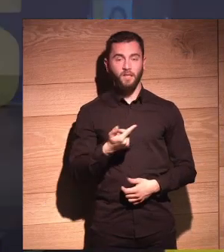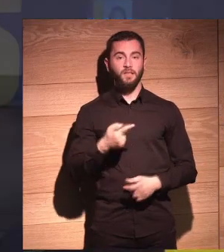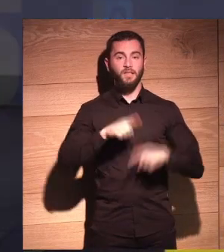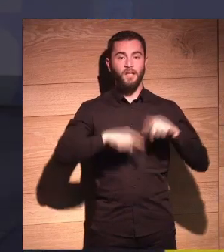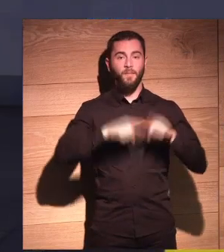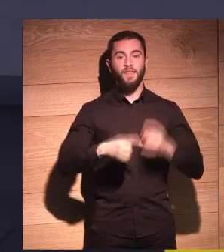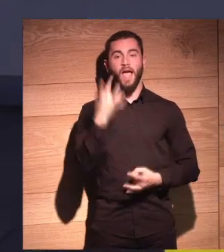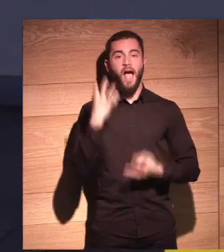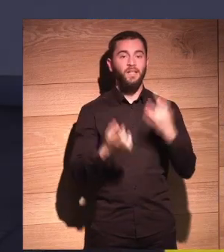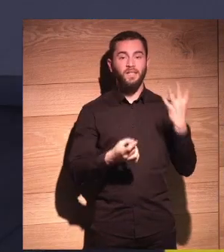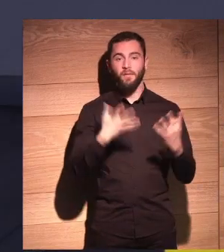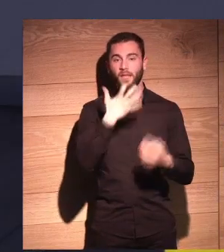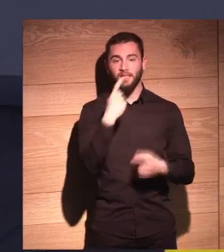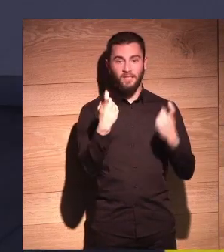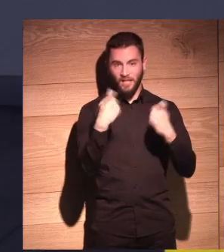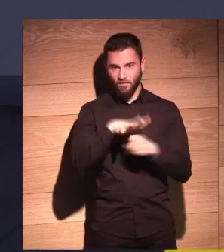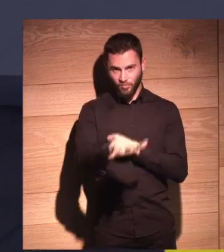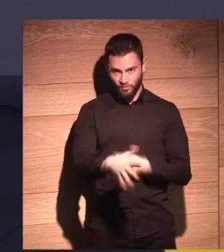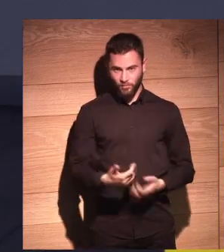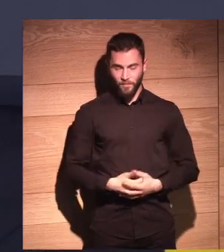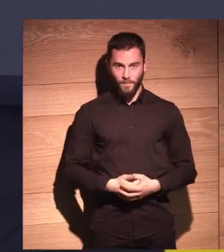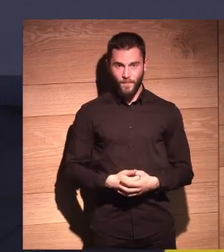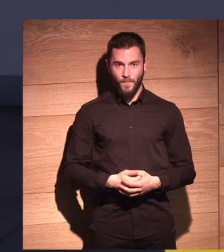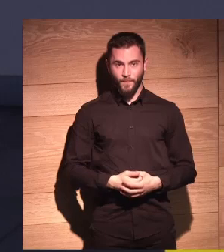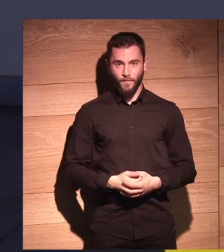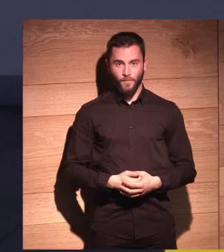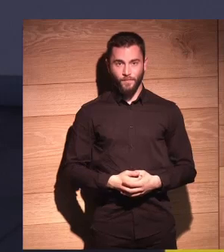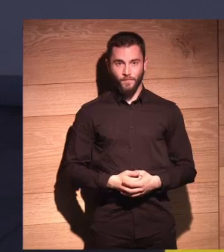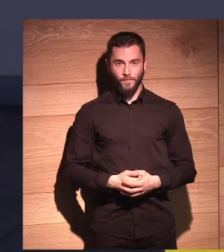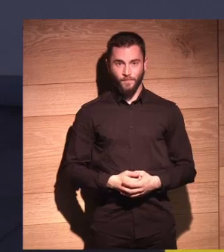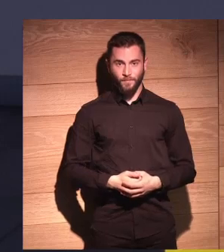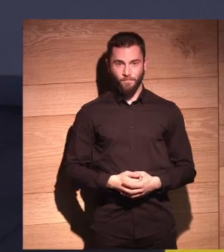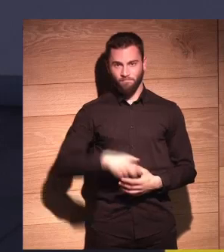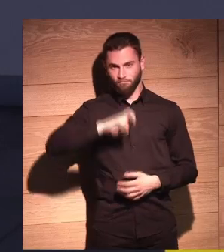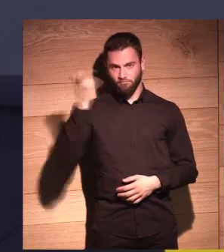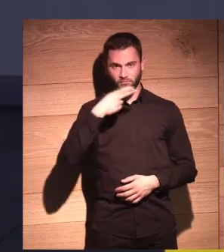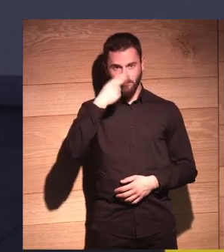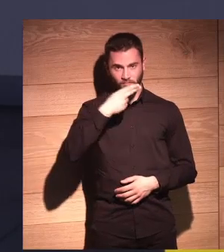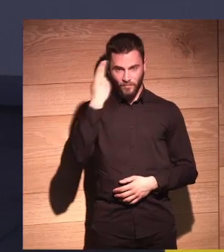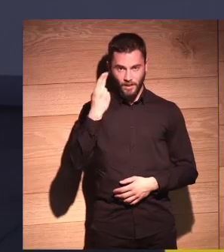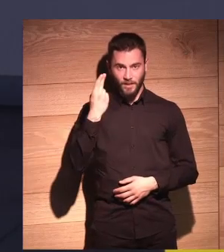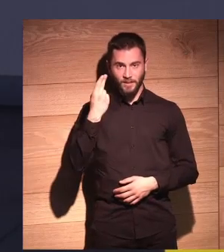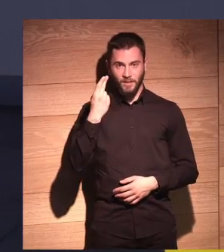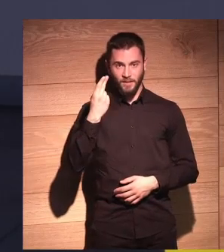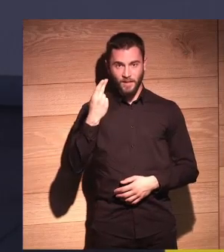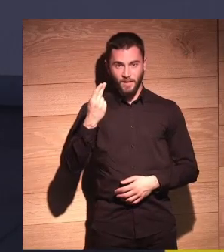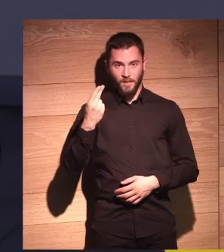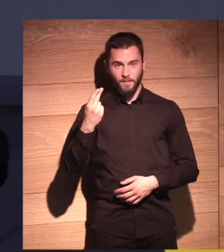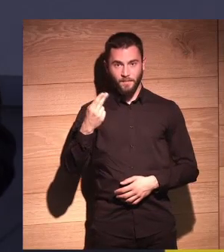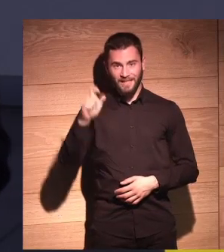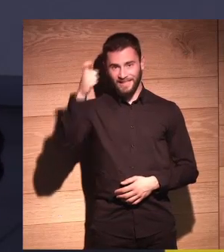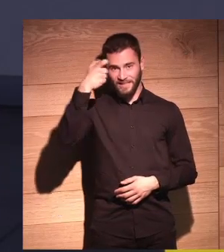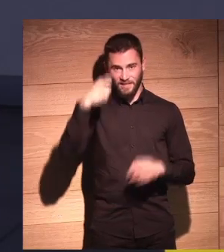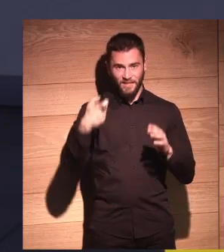función de la actividad cuando sea necesario, digamos. También hay otro aspecto interesante, que es la implantación de